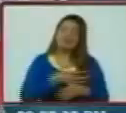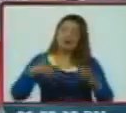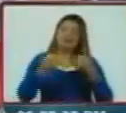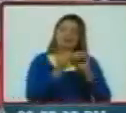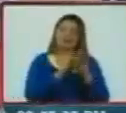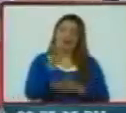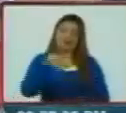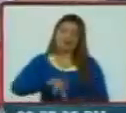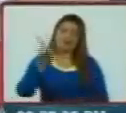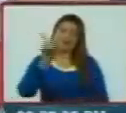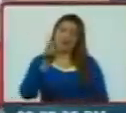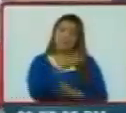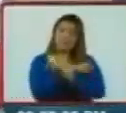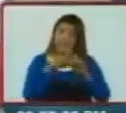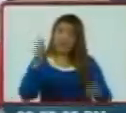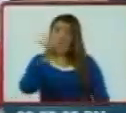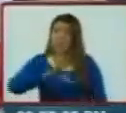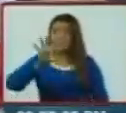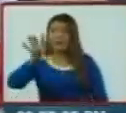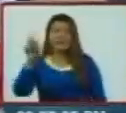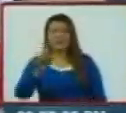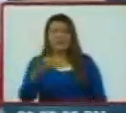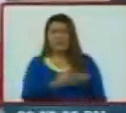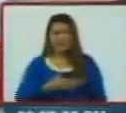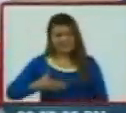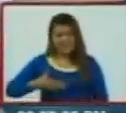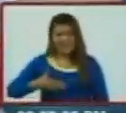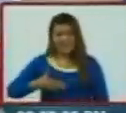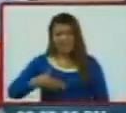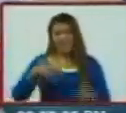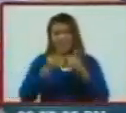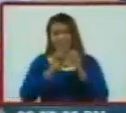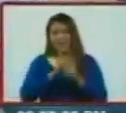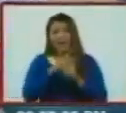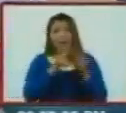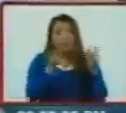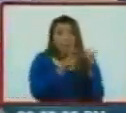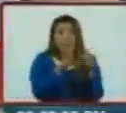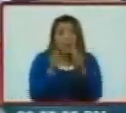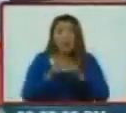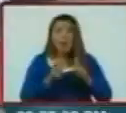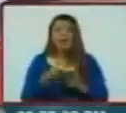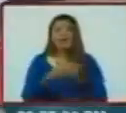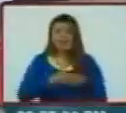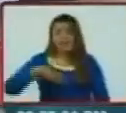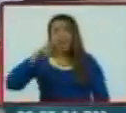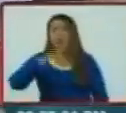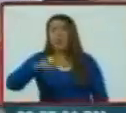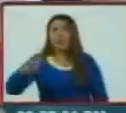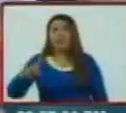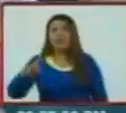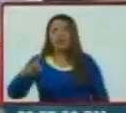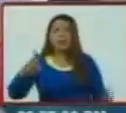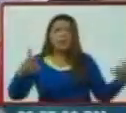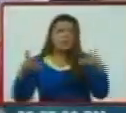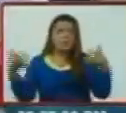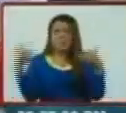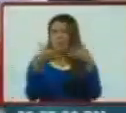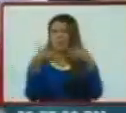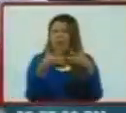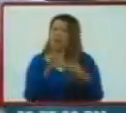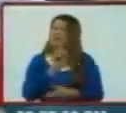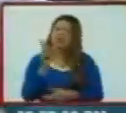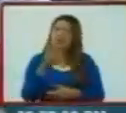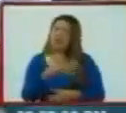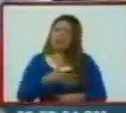Venezuela. Pero hay un país que no quiere la violencia y esos sectores de la violencia quieren que un pueblo se enfrente contra otro pueblo. Y no vamos a